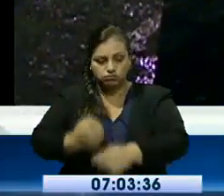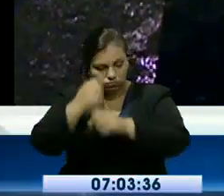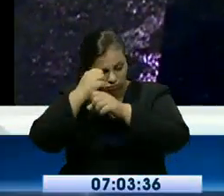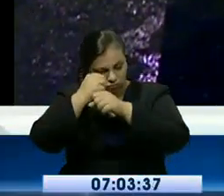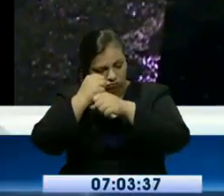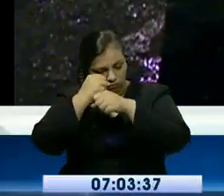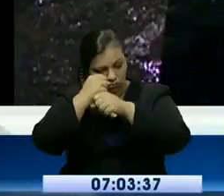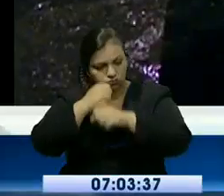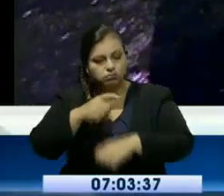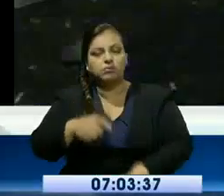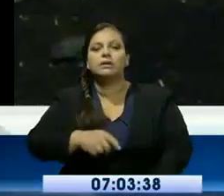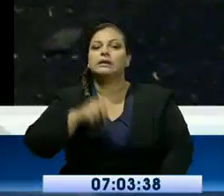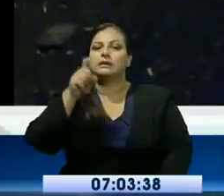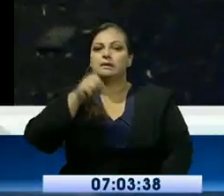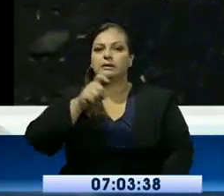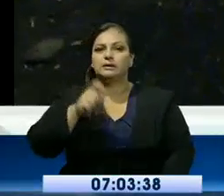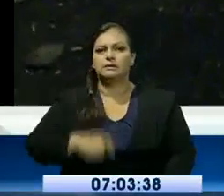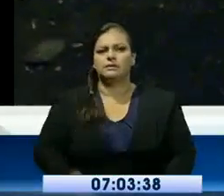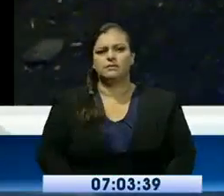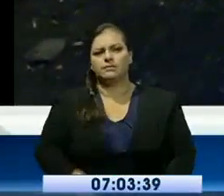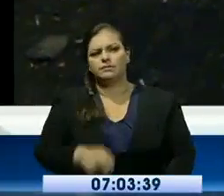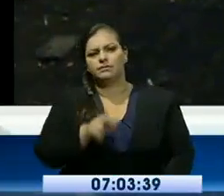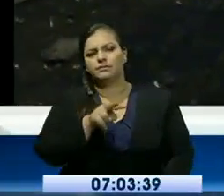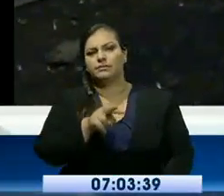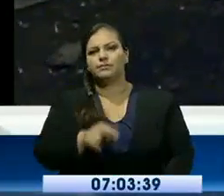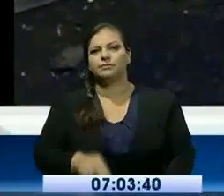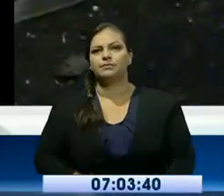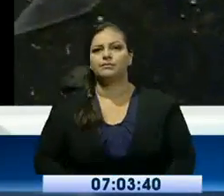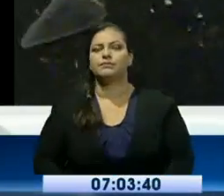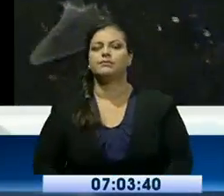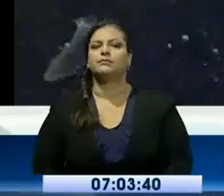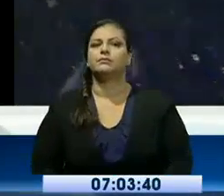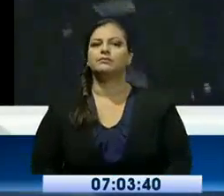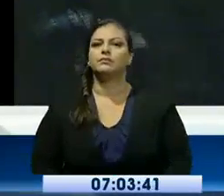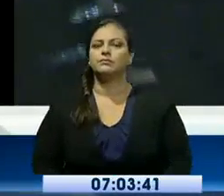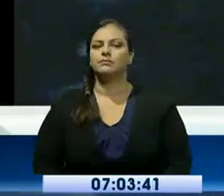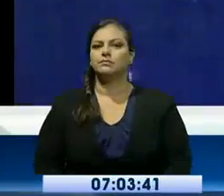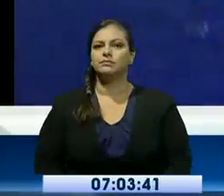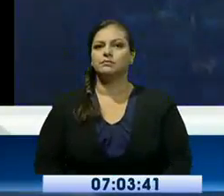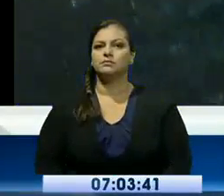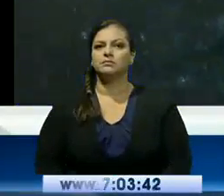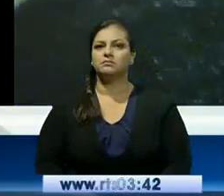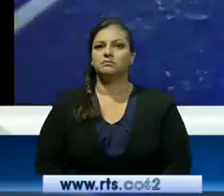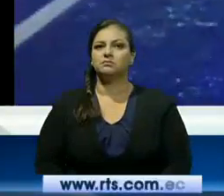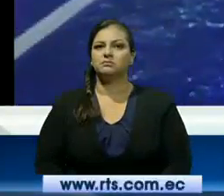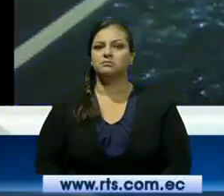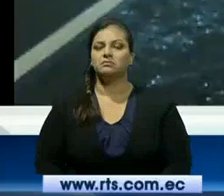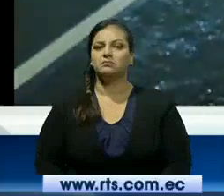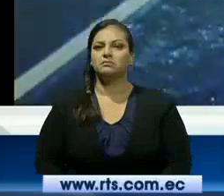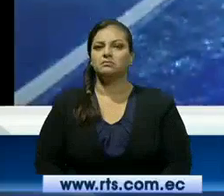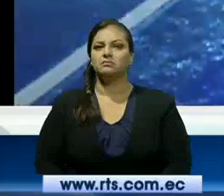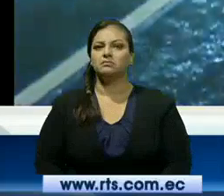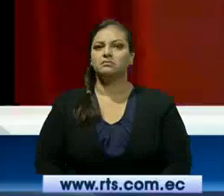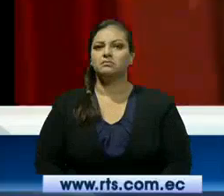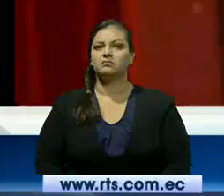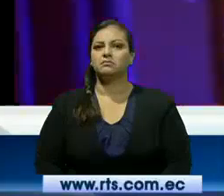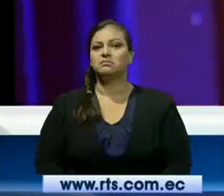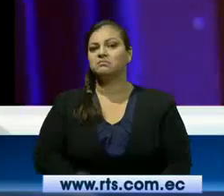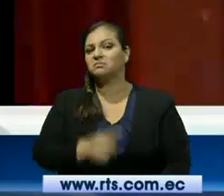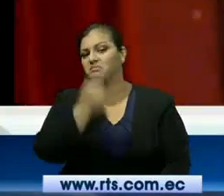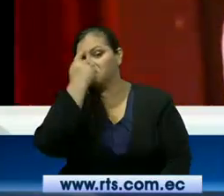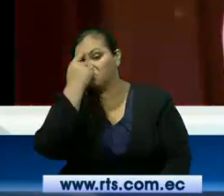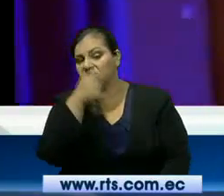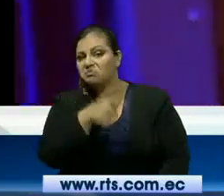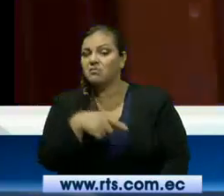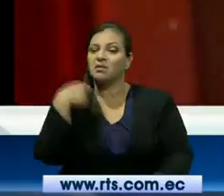equipo conocido aquí yo tengo aquí este ese posible que habrá venido éste festejando